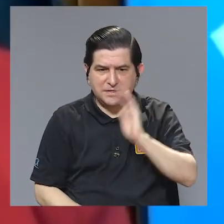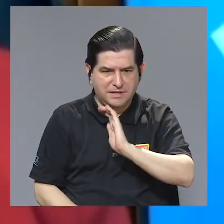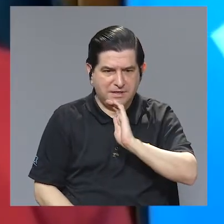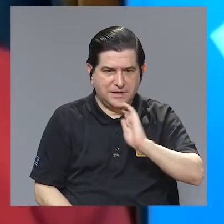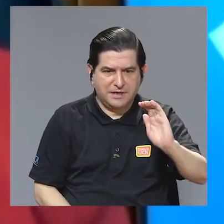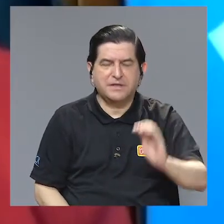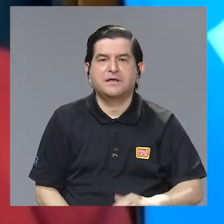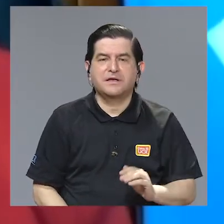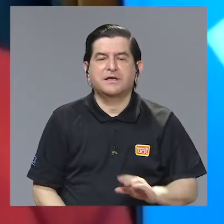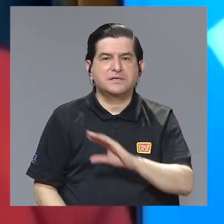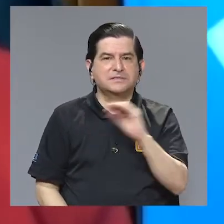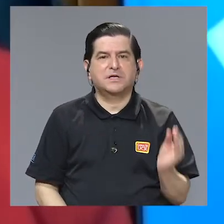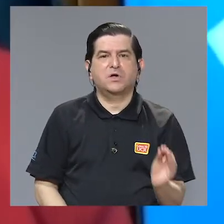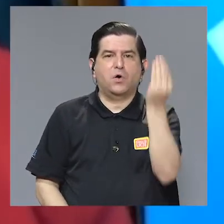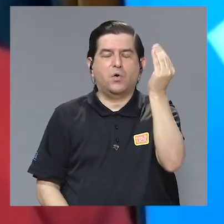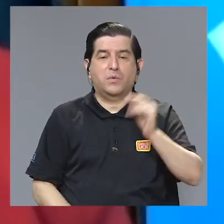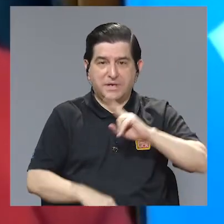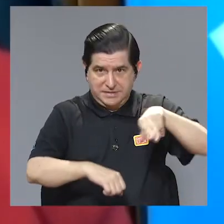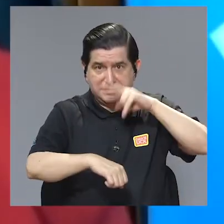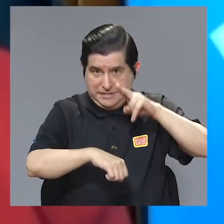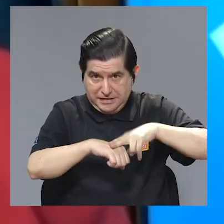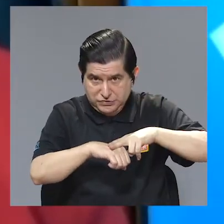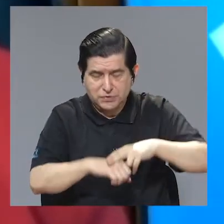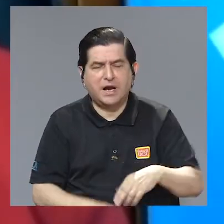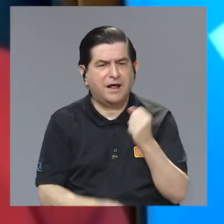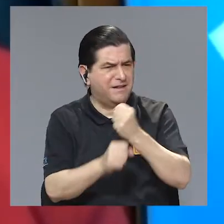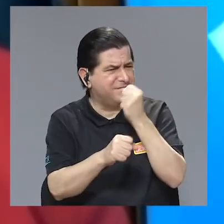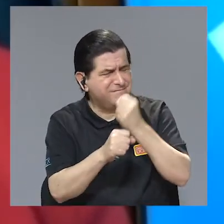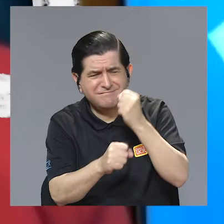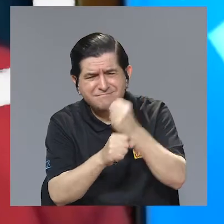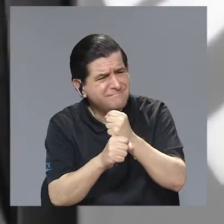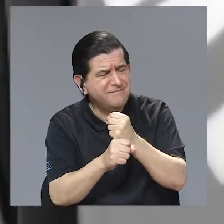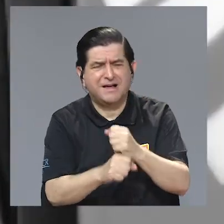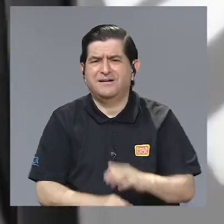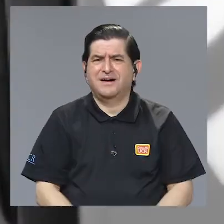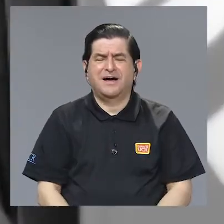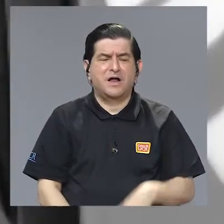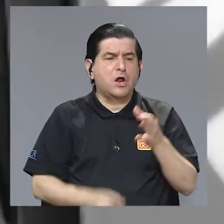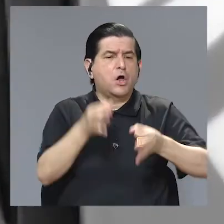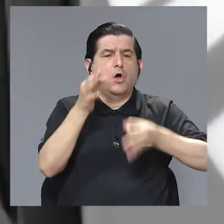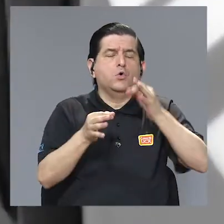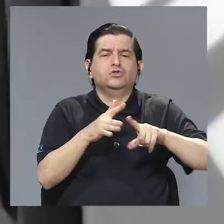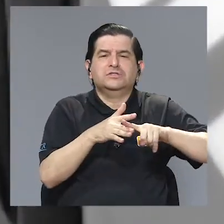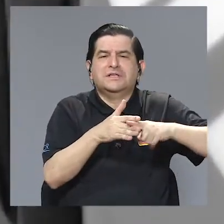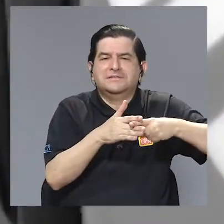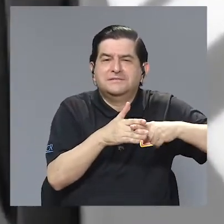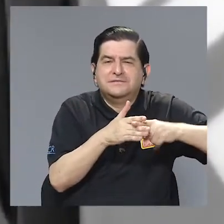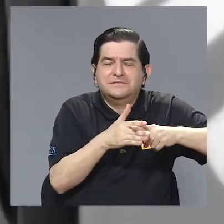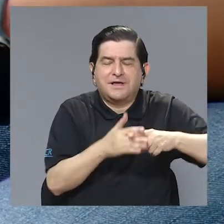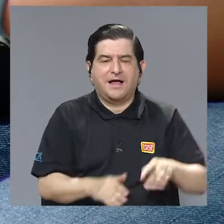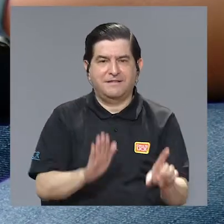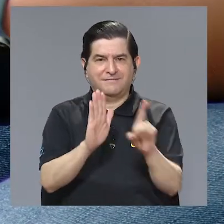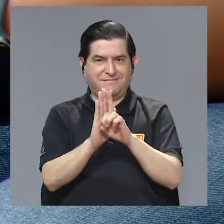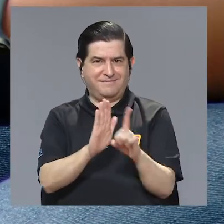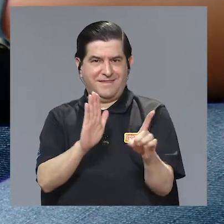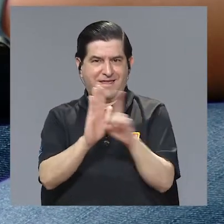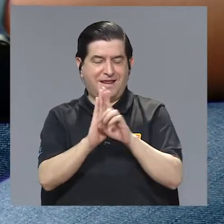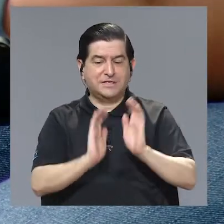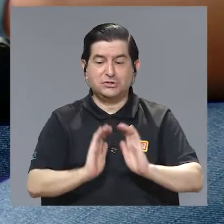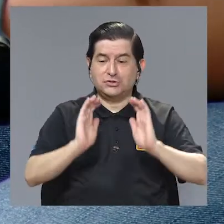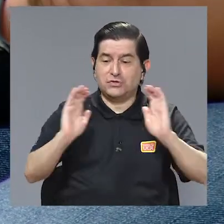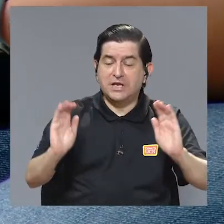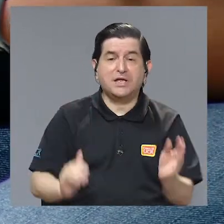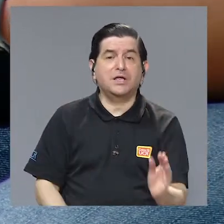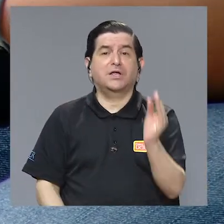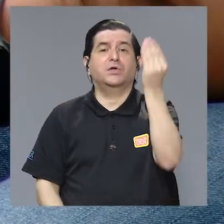Niñez y Adolescencia que vamos a empezar a elaborar, tiene que trabajarse mucho la justicia restaurativa, el derecho de